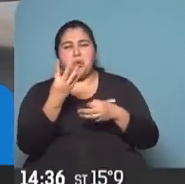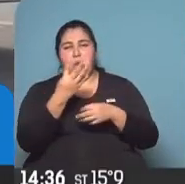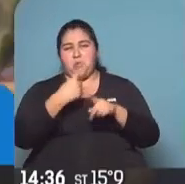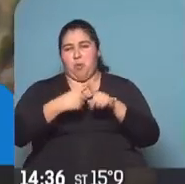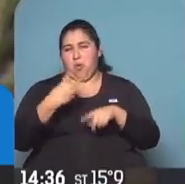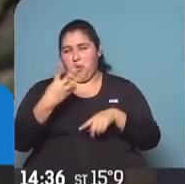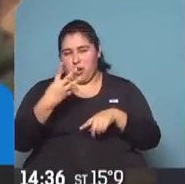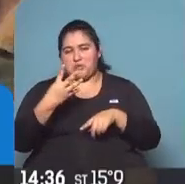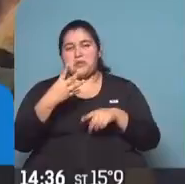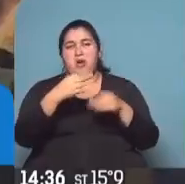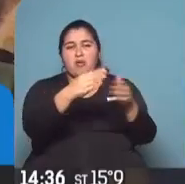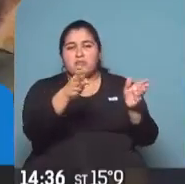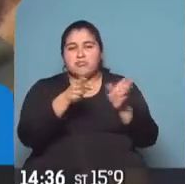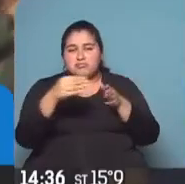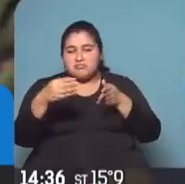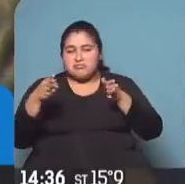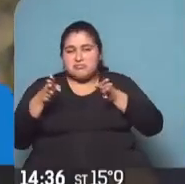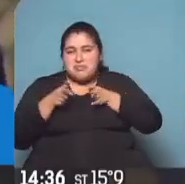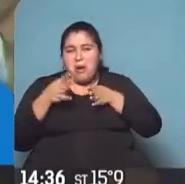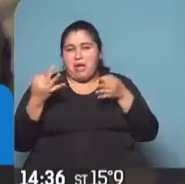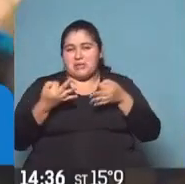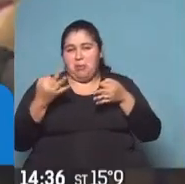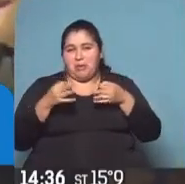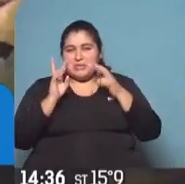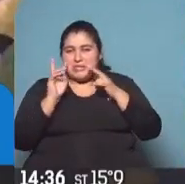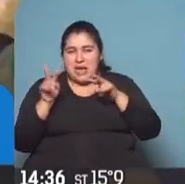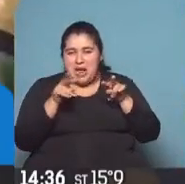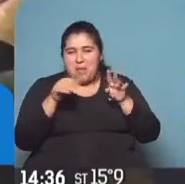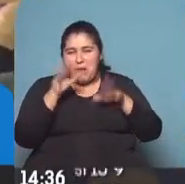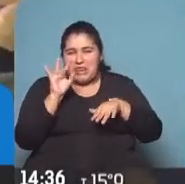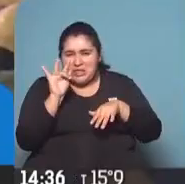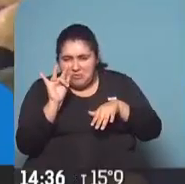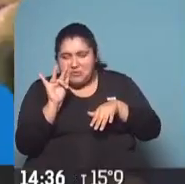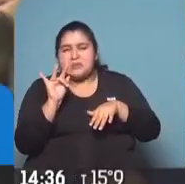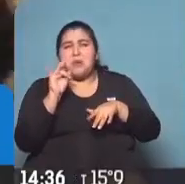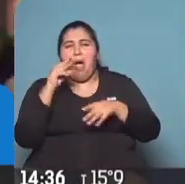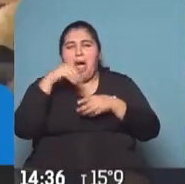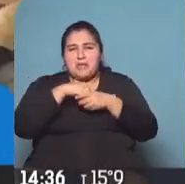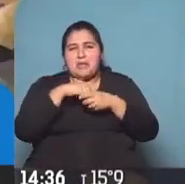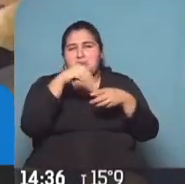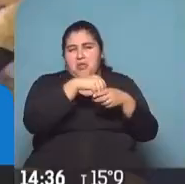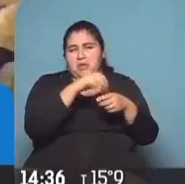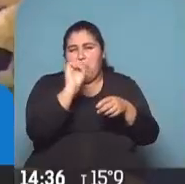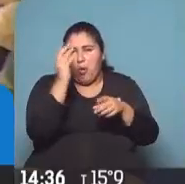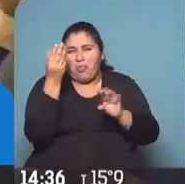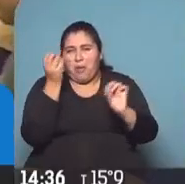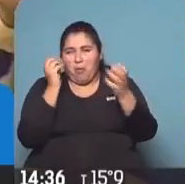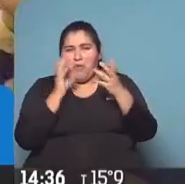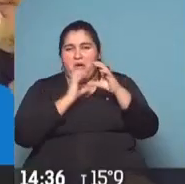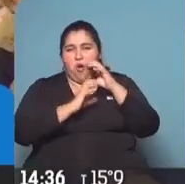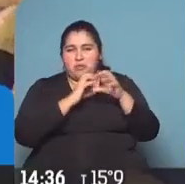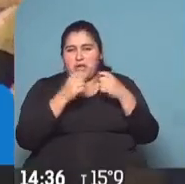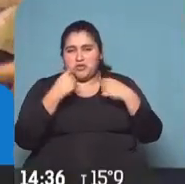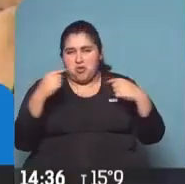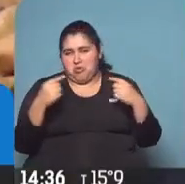con carrocería diseñada especialmente para las misiones críticas contando con equipamientos de alta tecnología en el sistema de comunicación termal